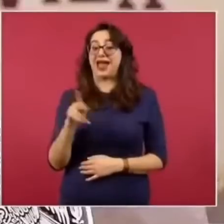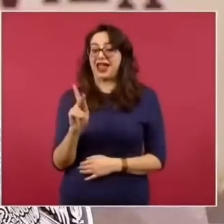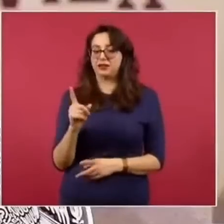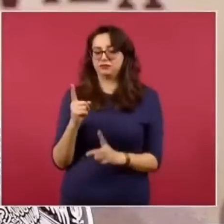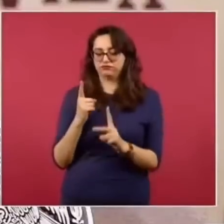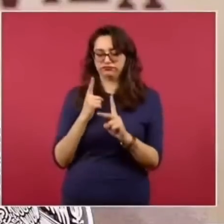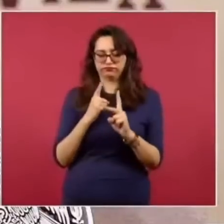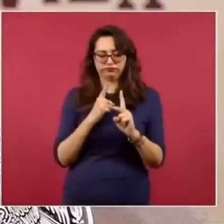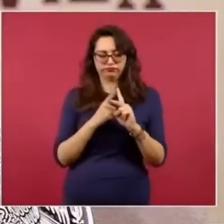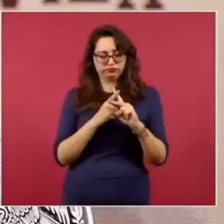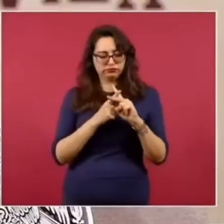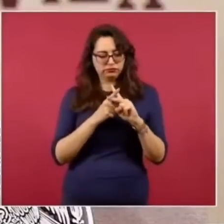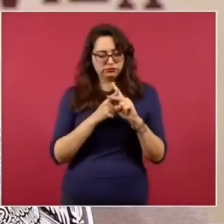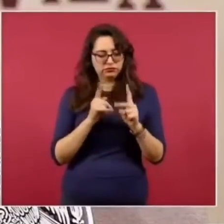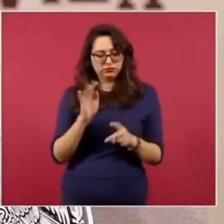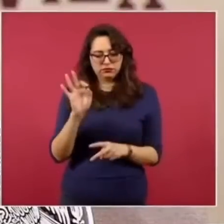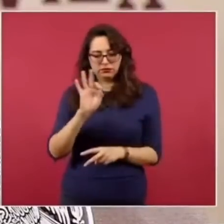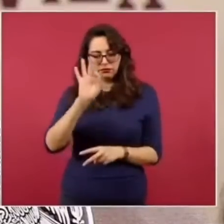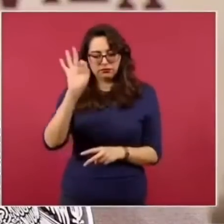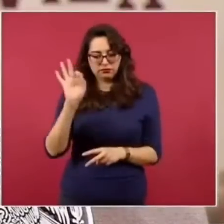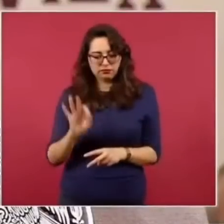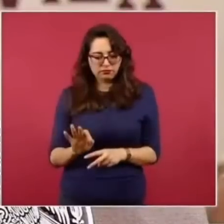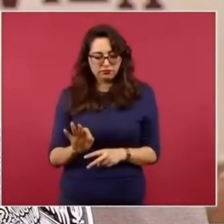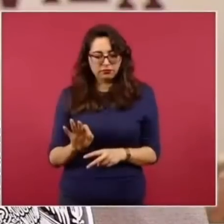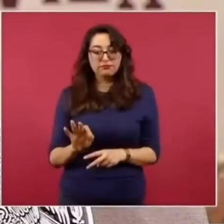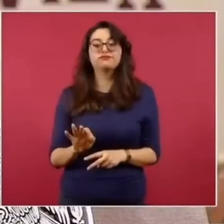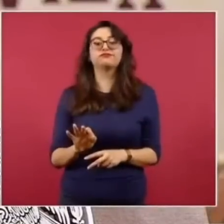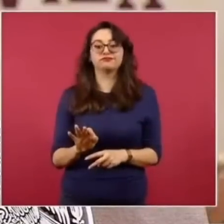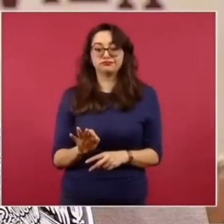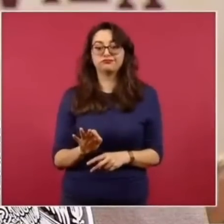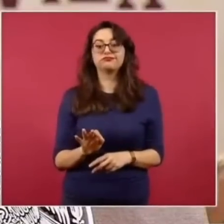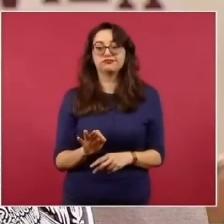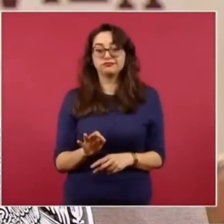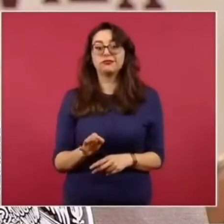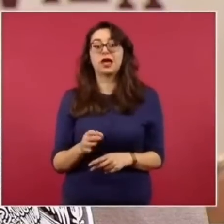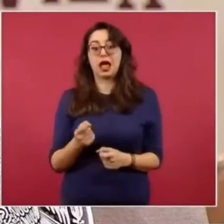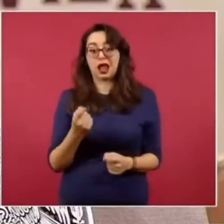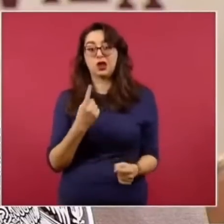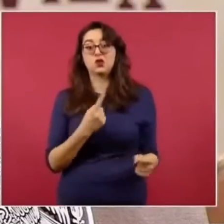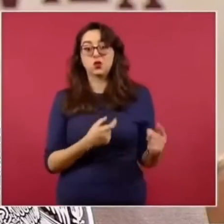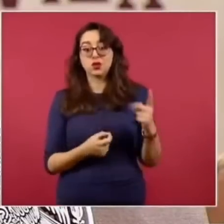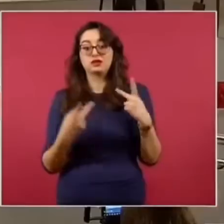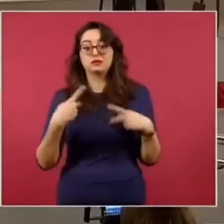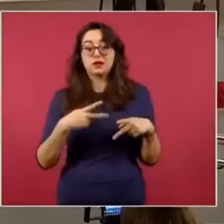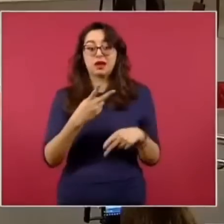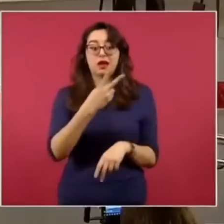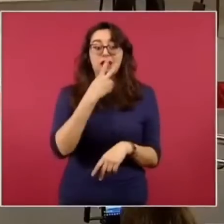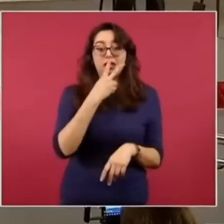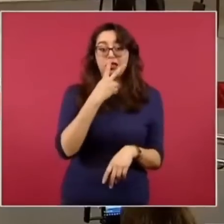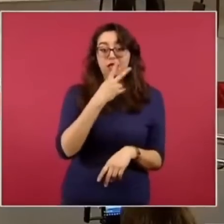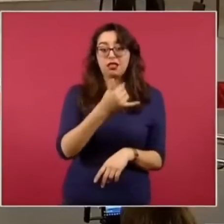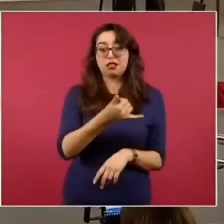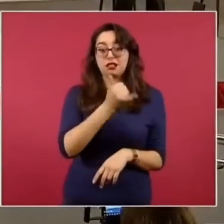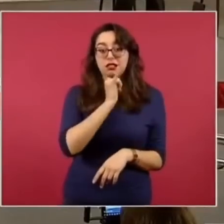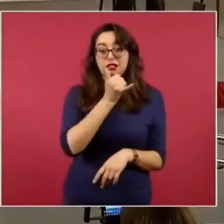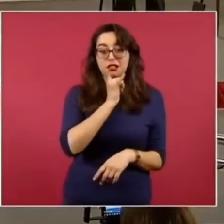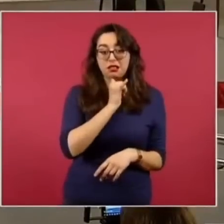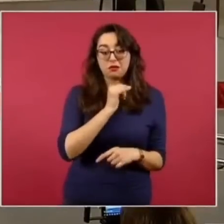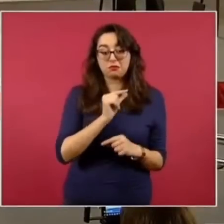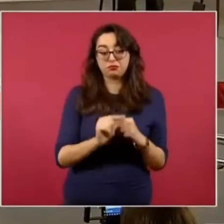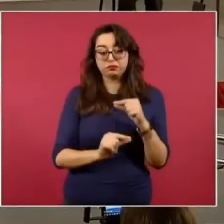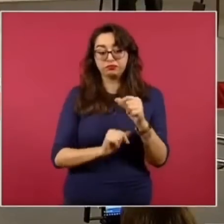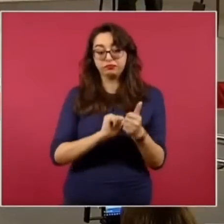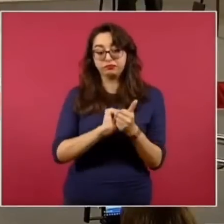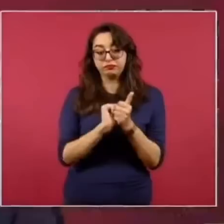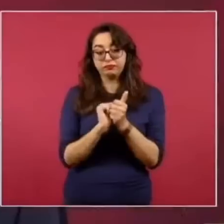las personas que consumen alcohol y tabaco tienen una mayor propensión al consumo de drogas comparado con